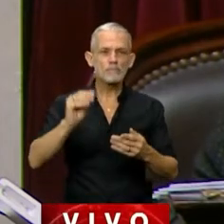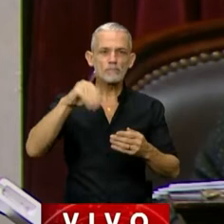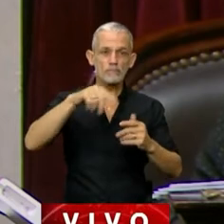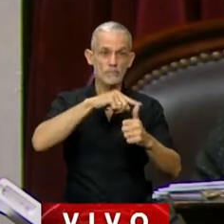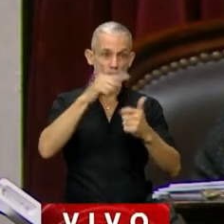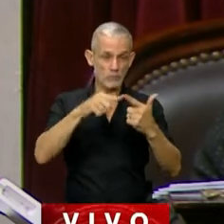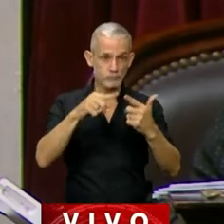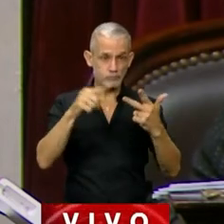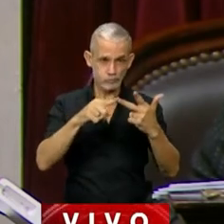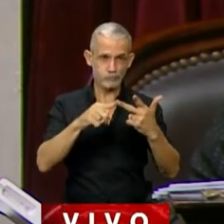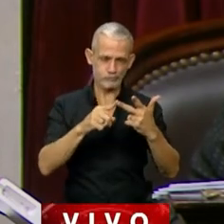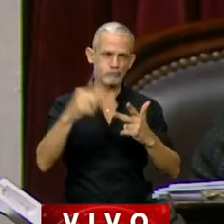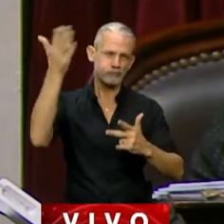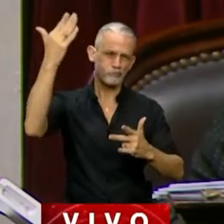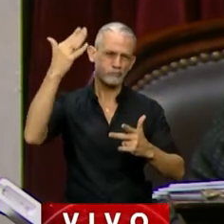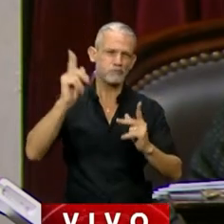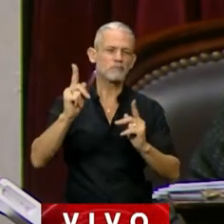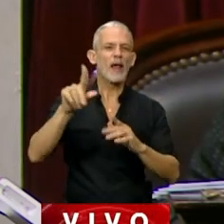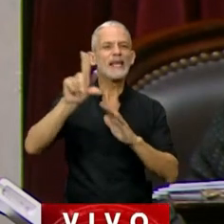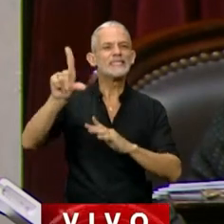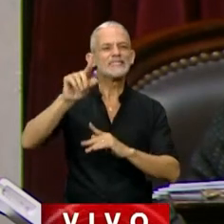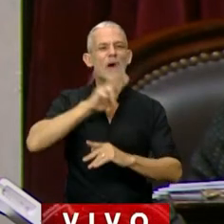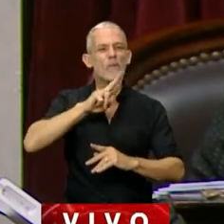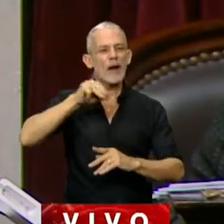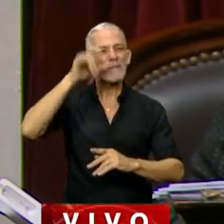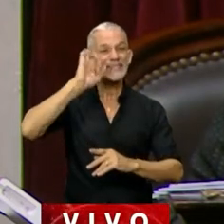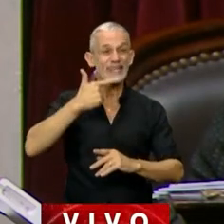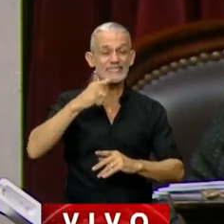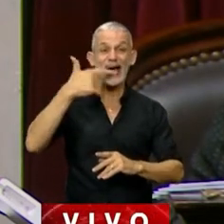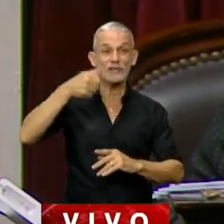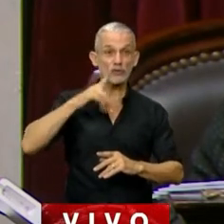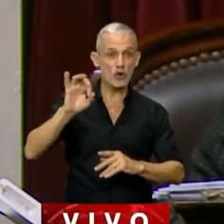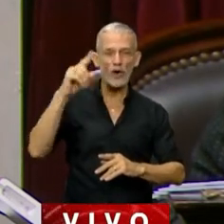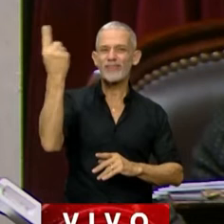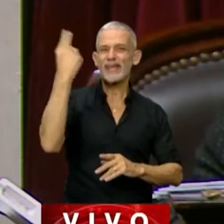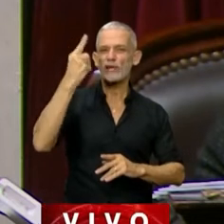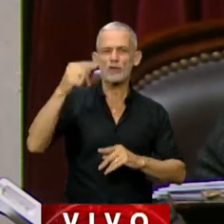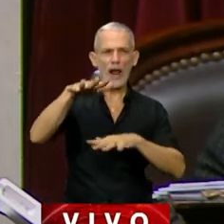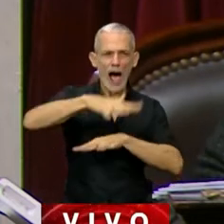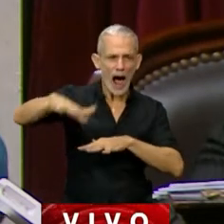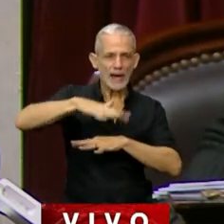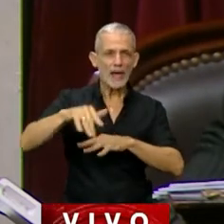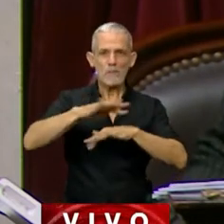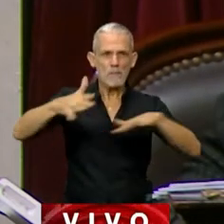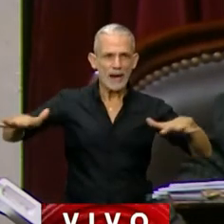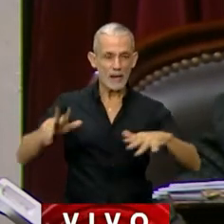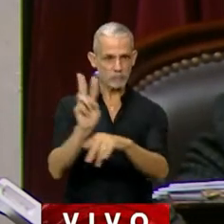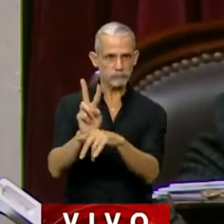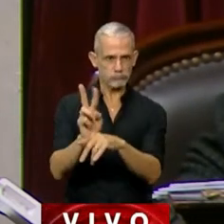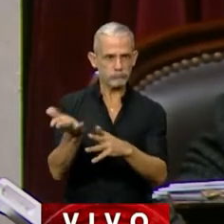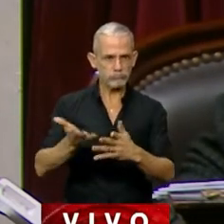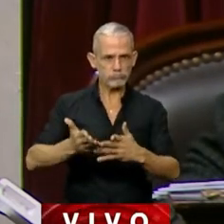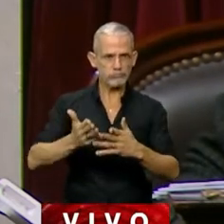Otra de las exposiciones fue la de la licenciada Mercedes Santos, la directora de Áreas Marinas Protegidas del Ministerio de